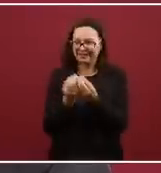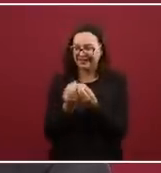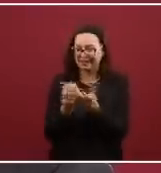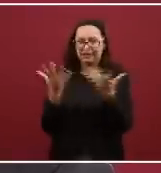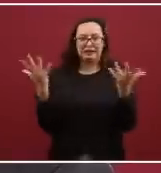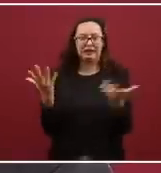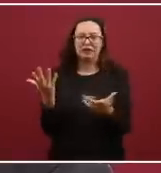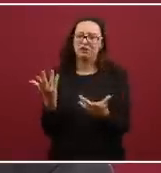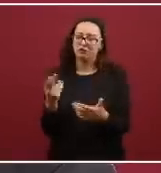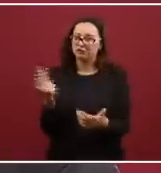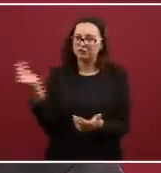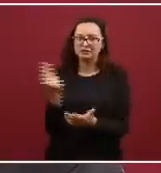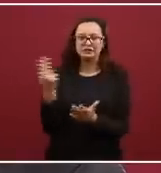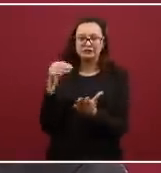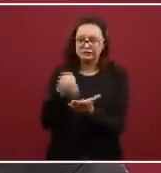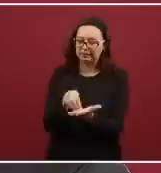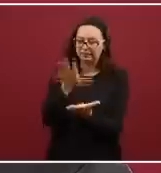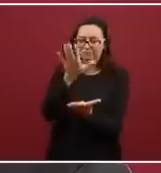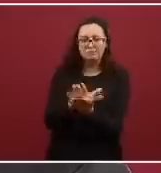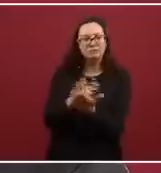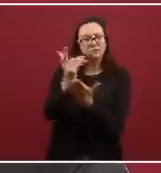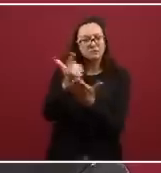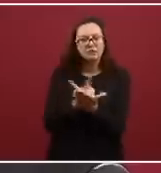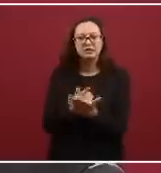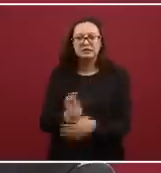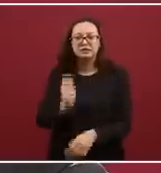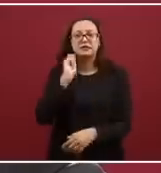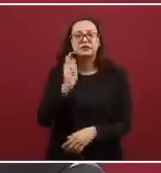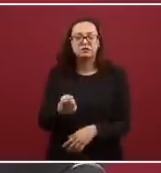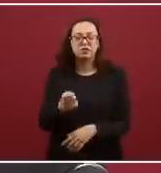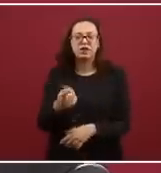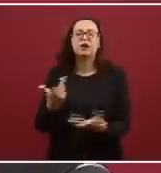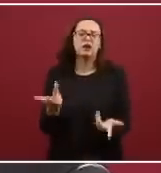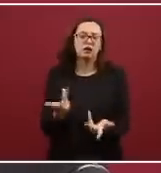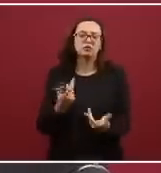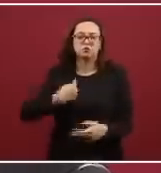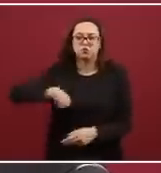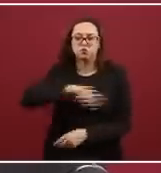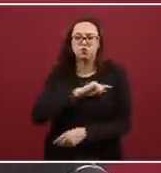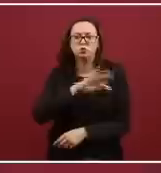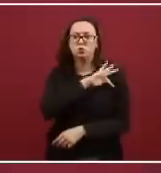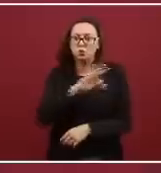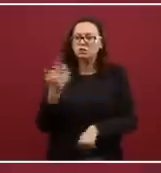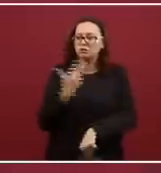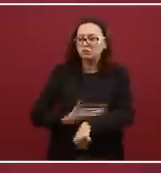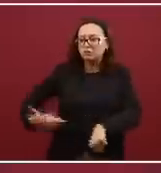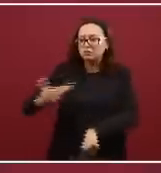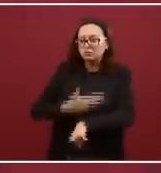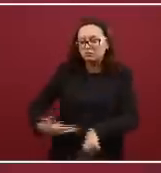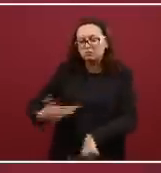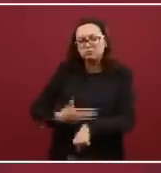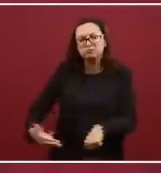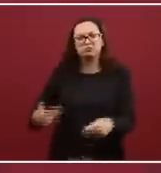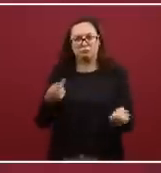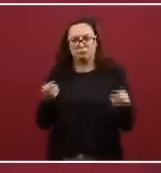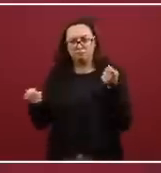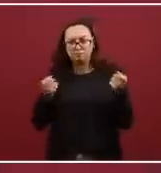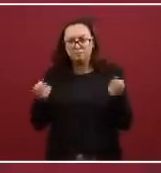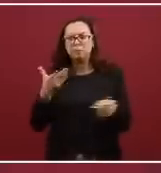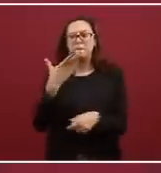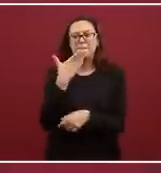registro de presencia lo que hace es que podamos empezar a regular y confrontar